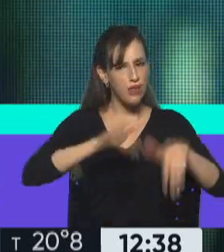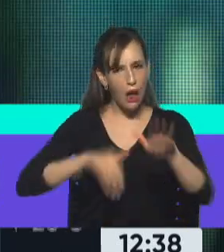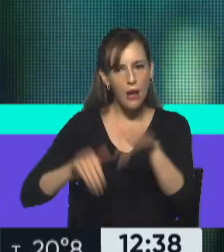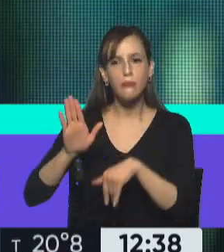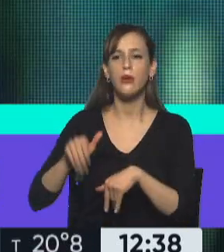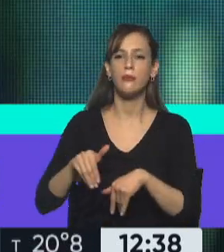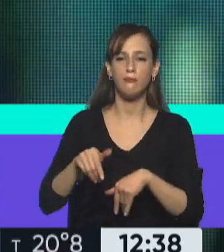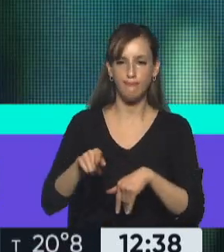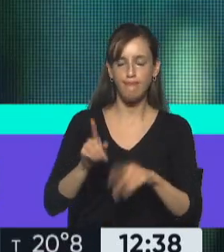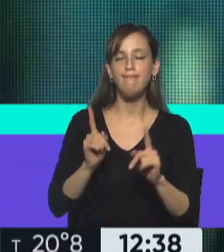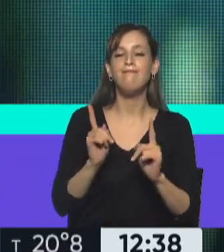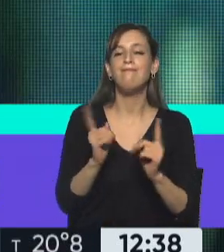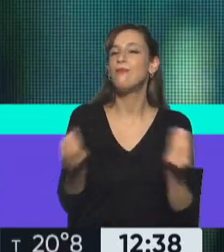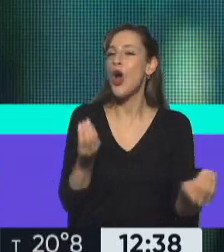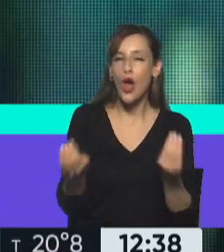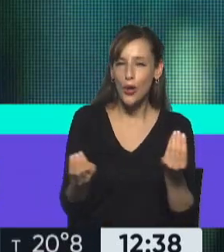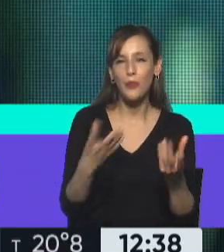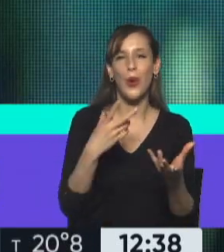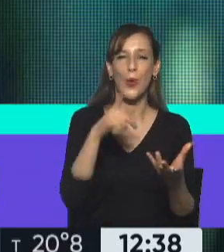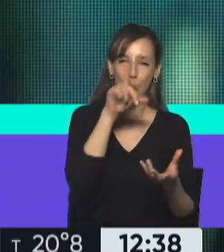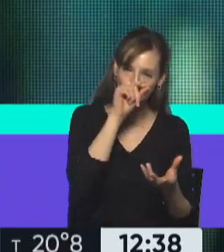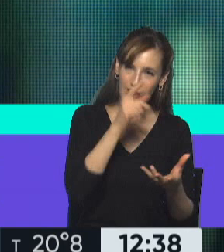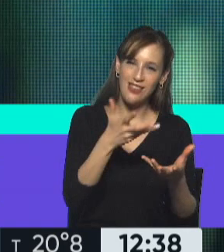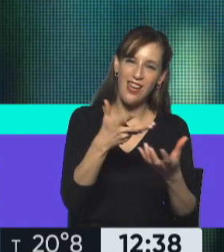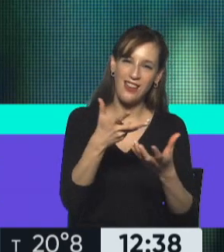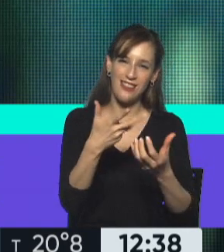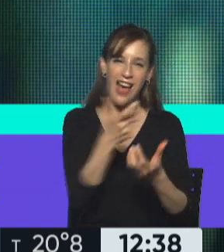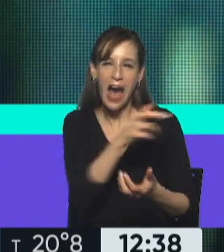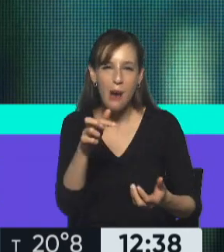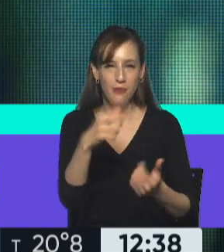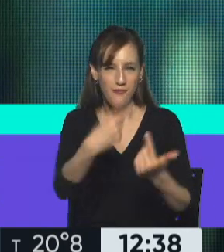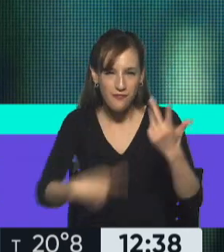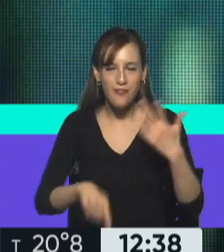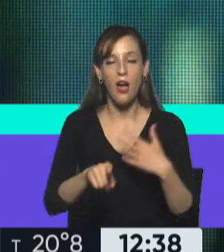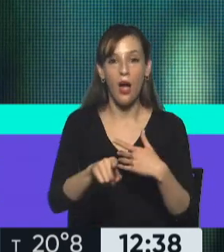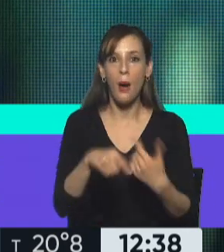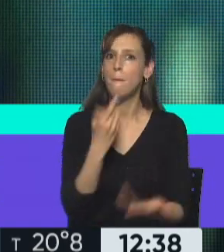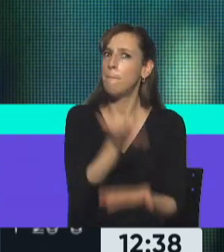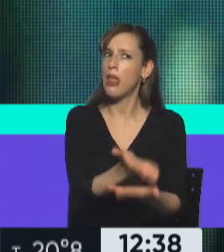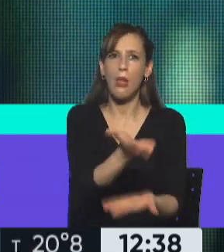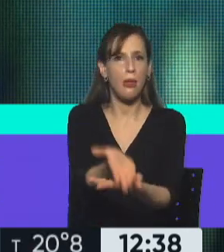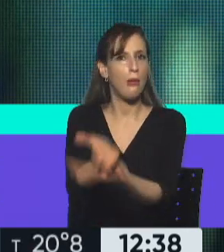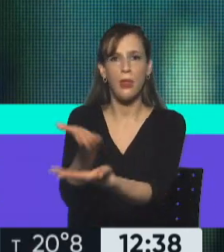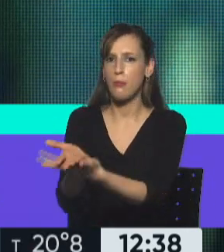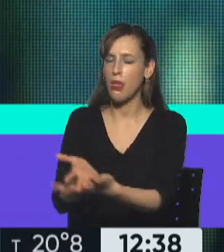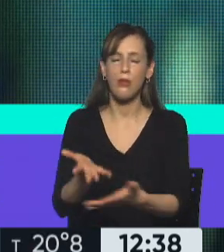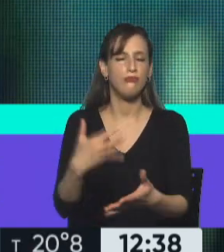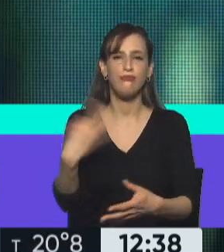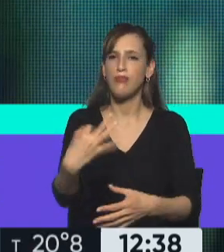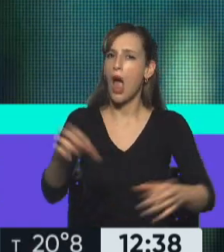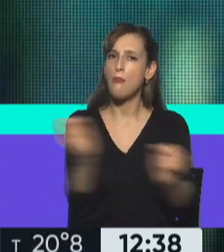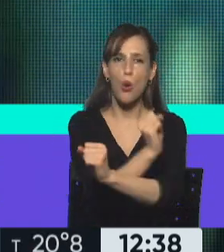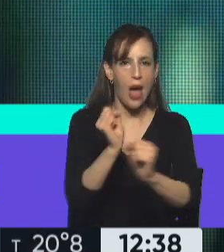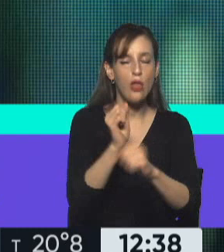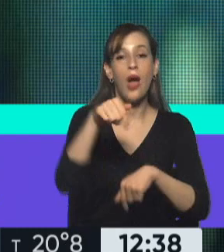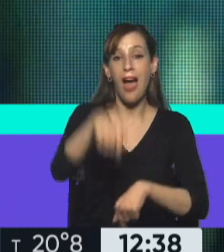en las redes sociales en todas partes todo el mundo manifestándose porque ya tiene media sanción del senado y se